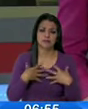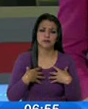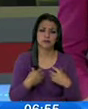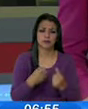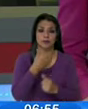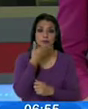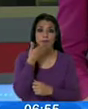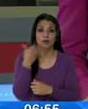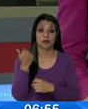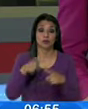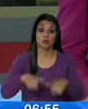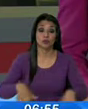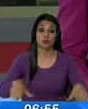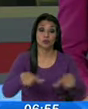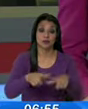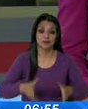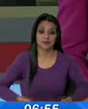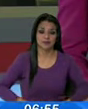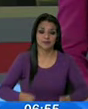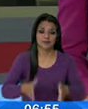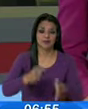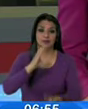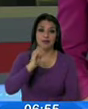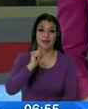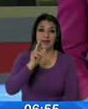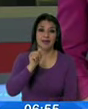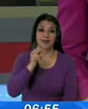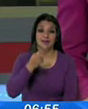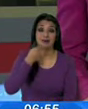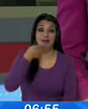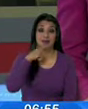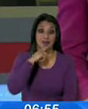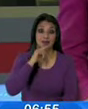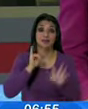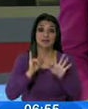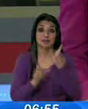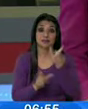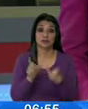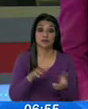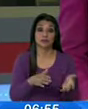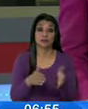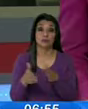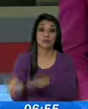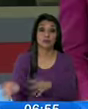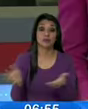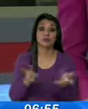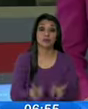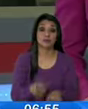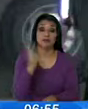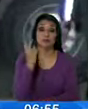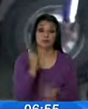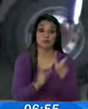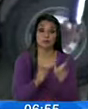sector Inganilla, en la vía Biblián Cañar, dejó 6 muertos y más de una decena de heridos.